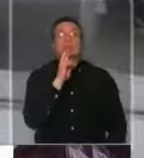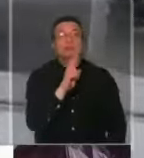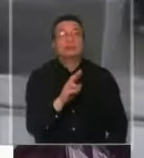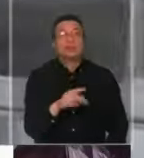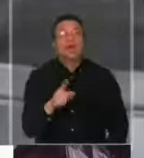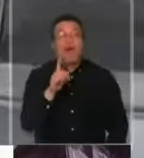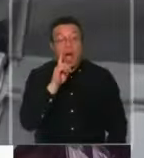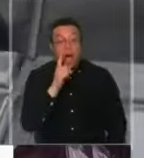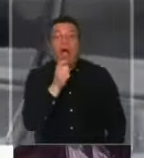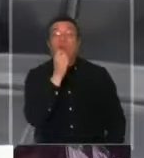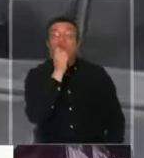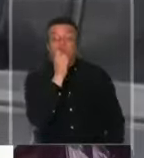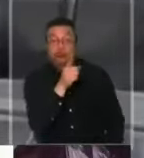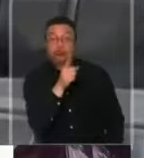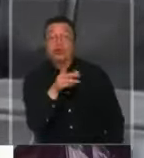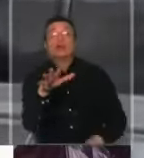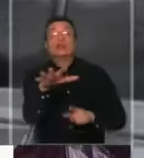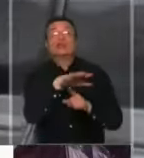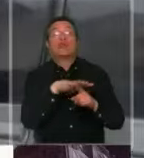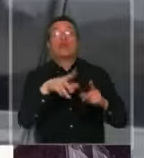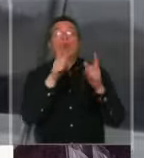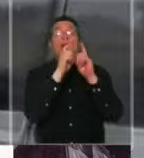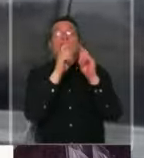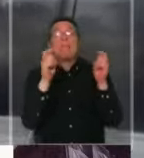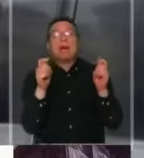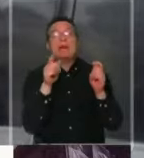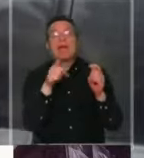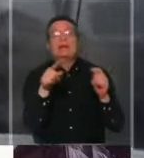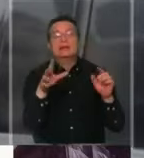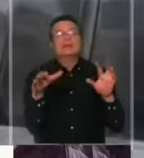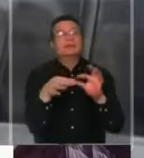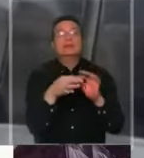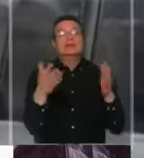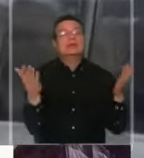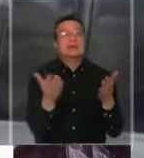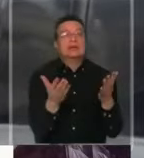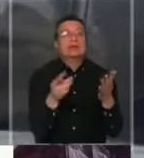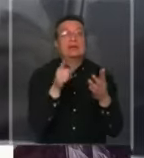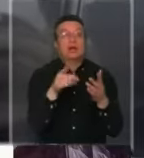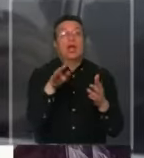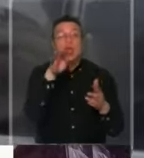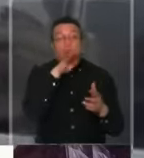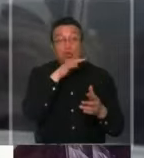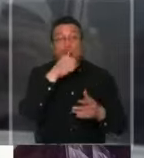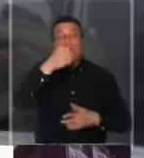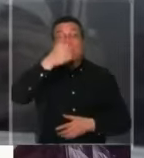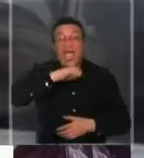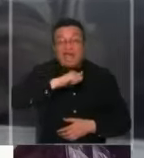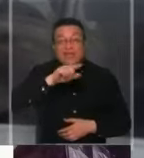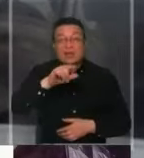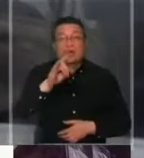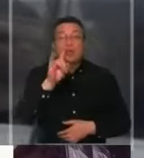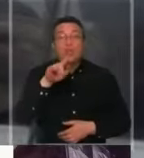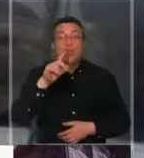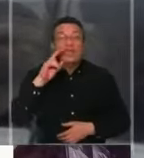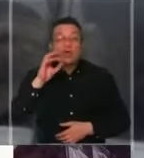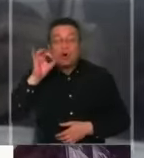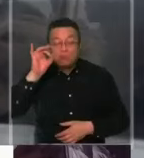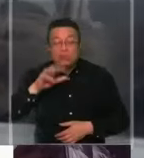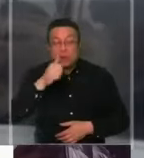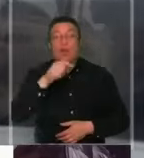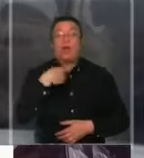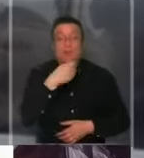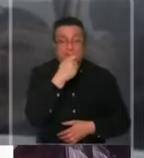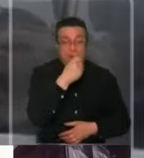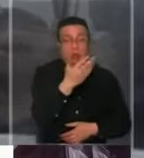una denuncia por una situación de su campaña. Tiene que ver con eso. Tiene que ver con el uso de claves únicas y por eso necesitamos preguntarle a usted porque estamos haciendo un